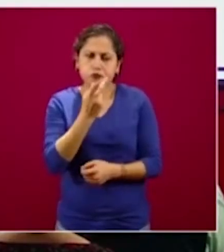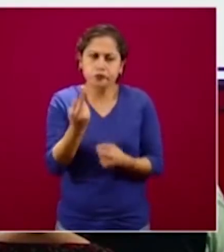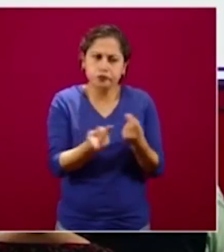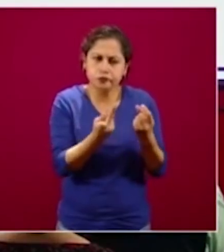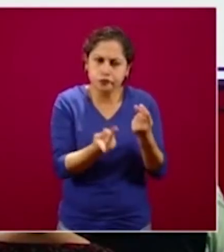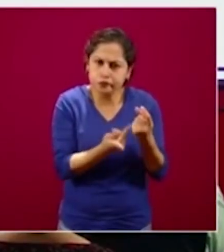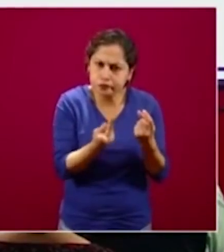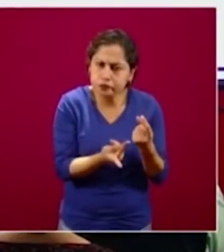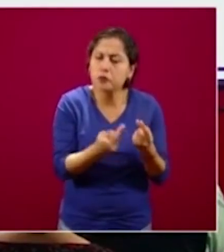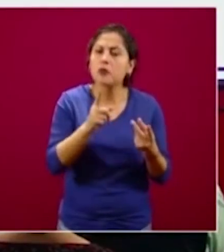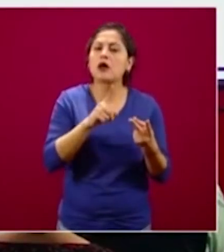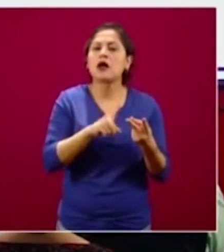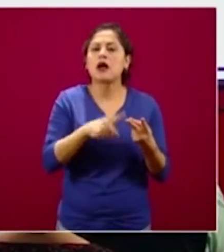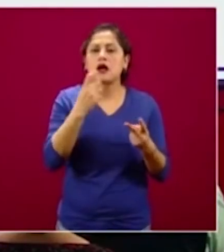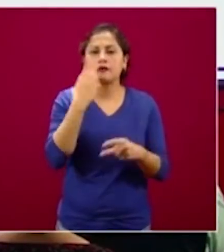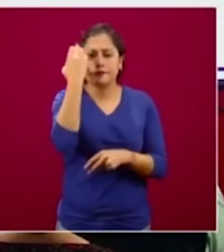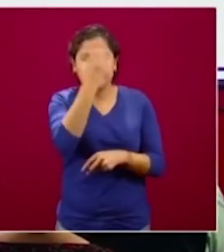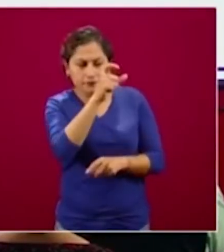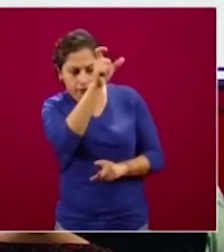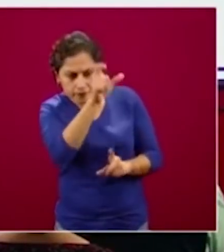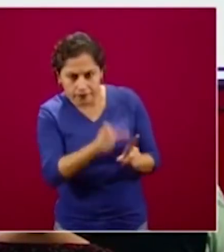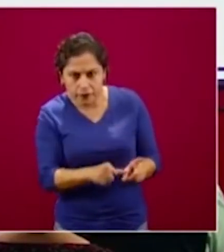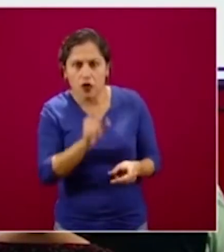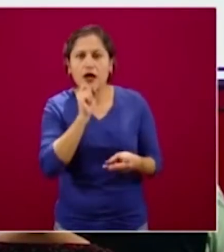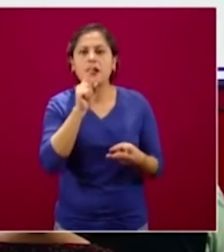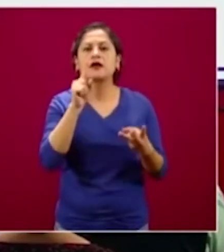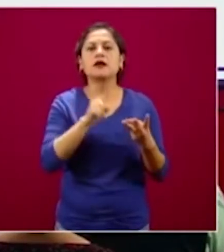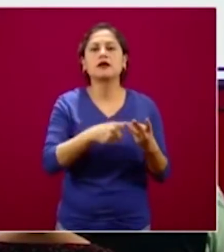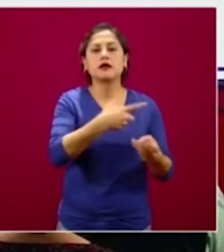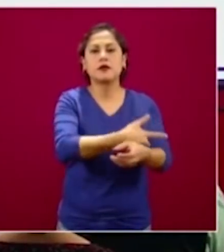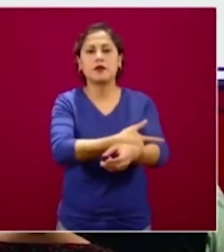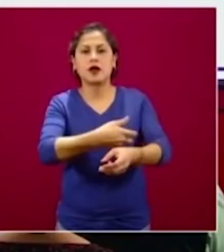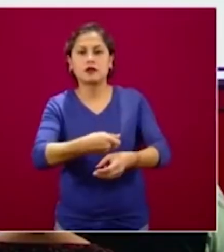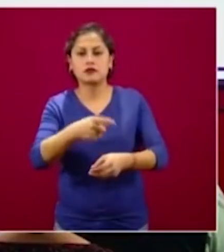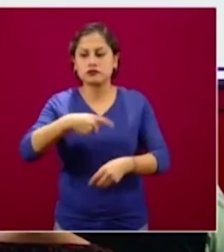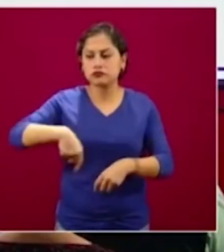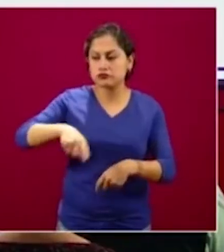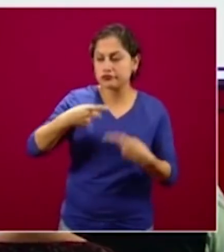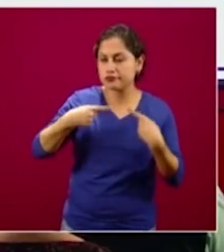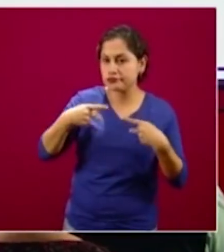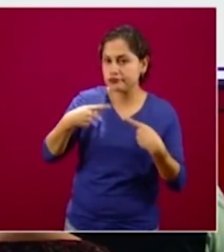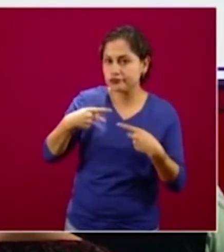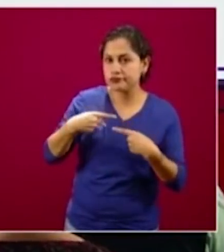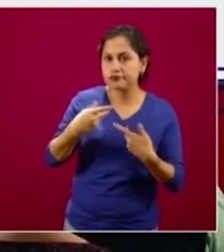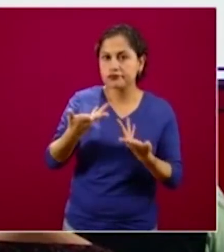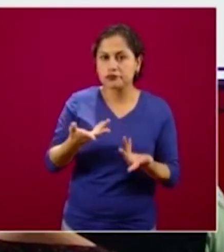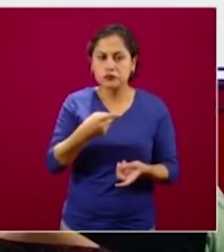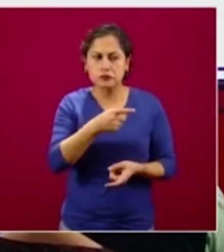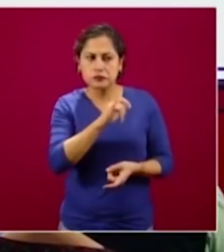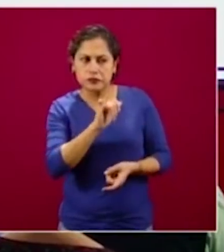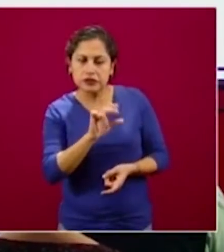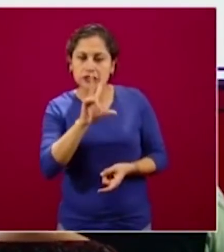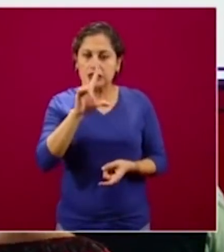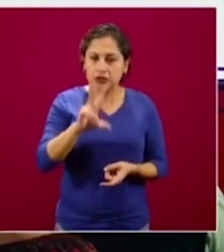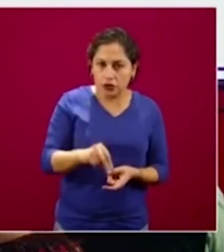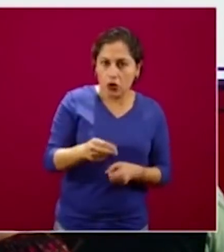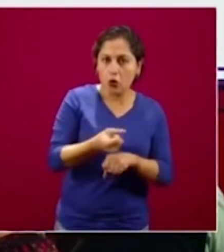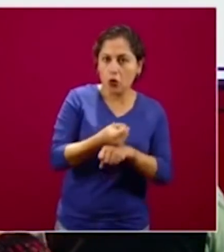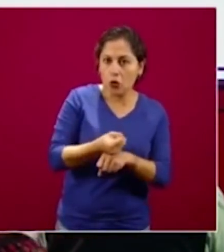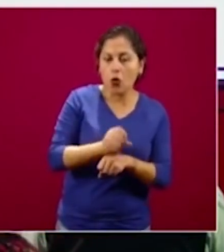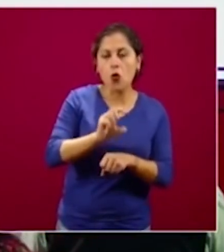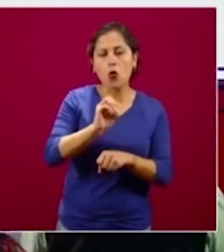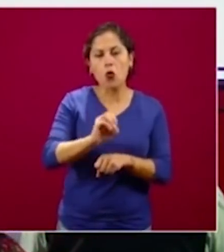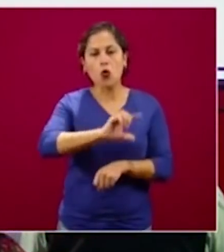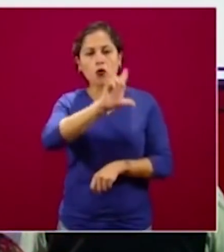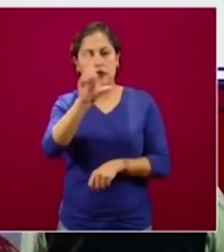médica y también la toma de laboratorios, que en conjunto se decide si la persona puede pasar a donar o no es el momento de pasar a